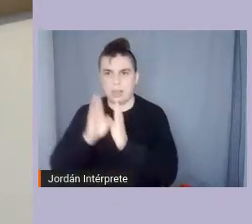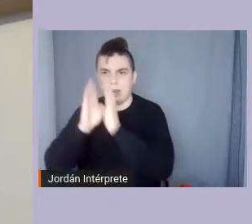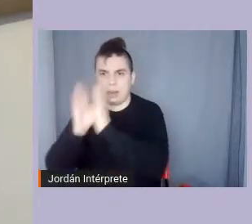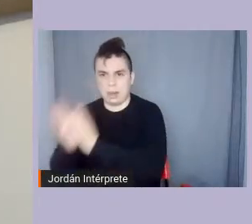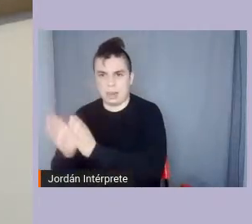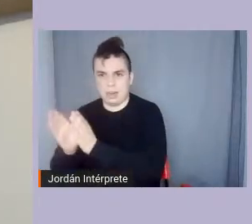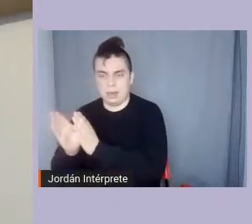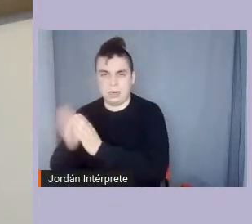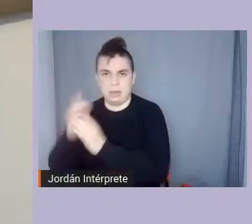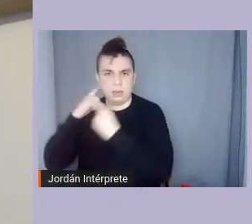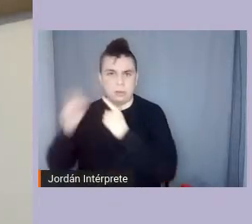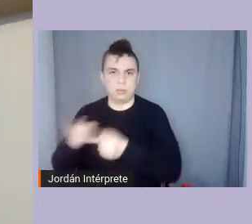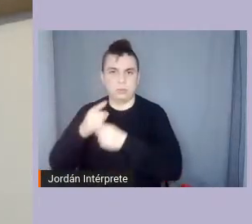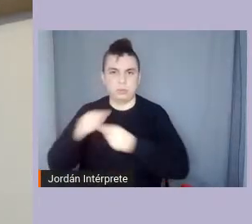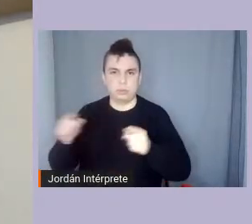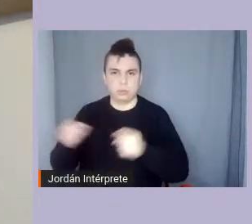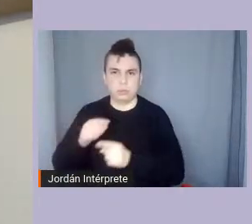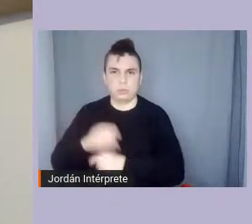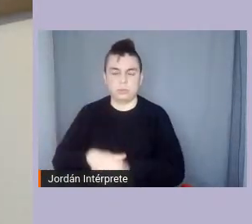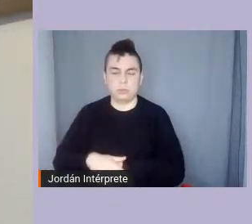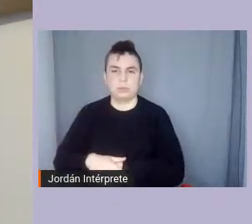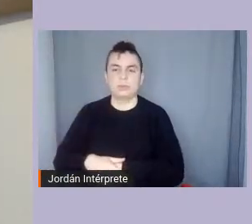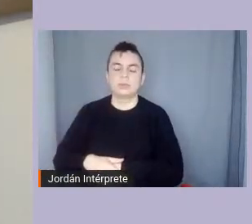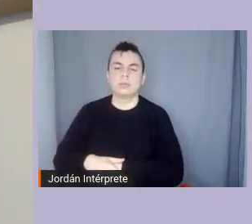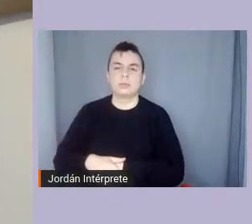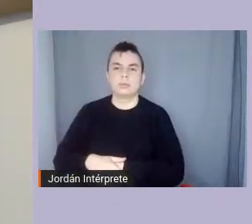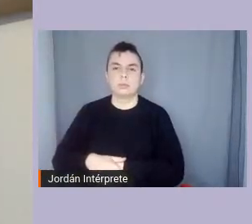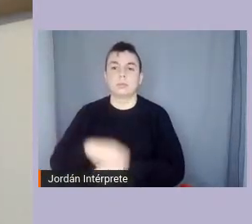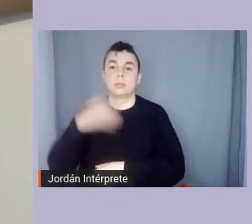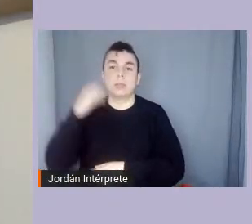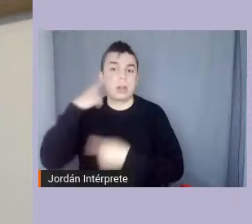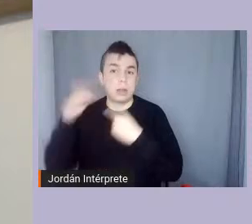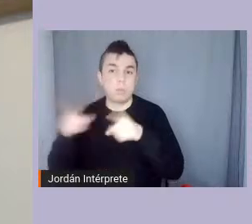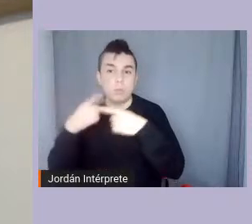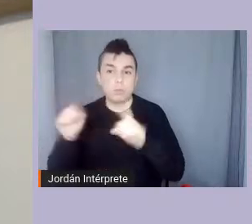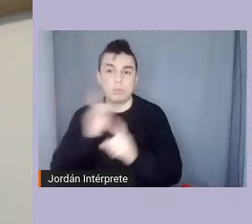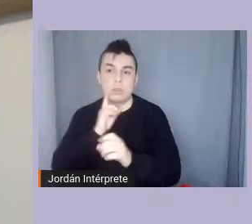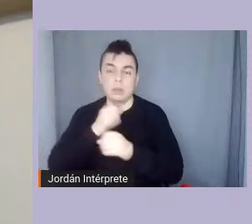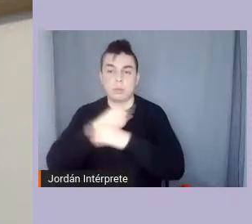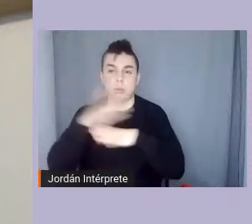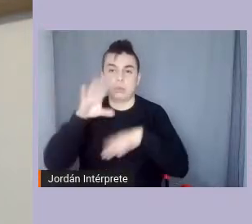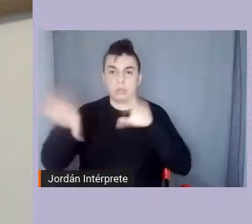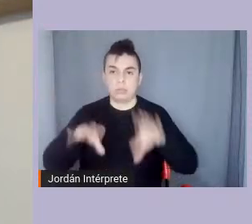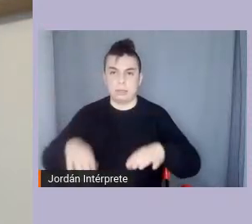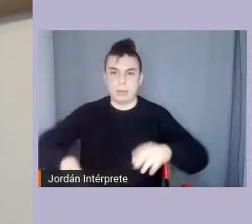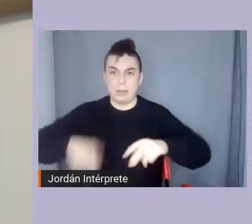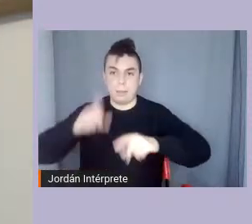La música se compone de muchos elementos, pero el primero, la tierra.